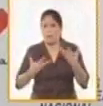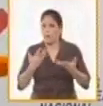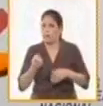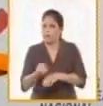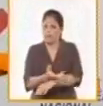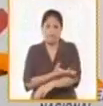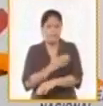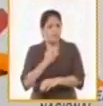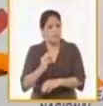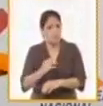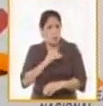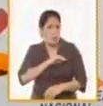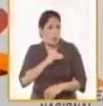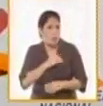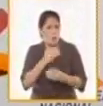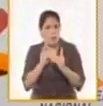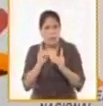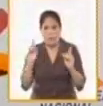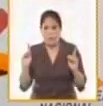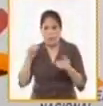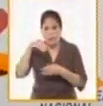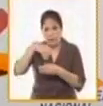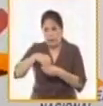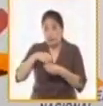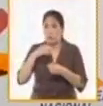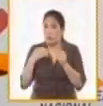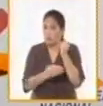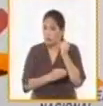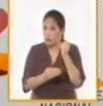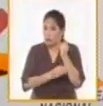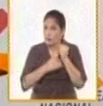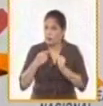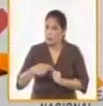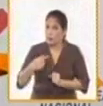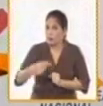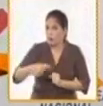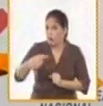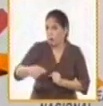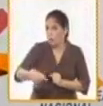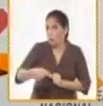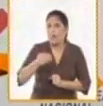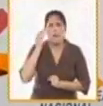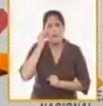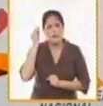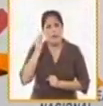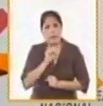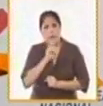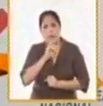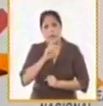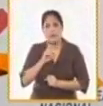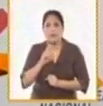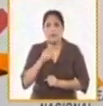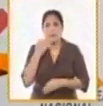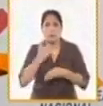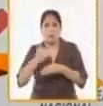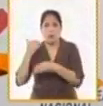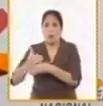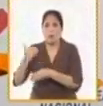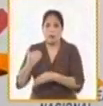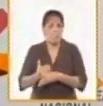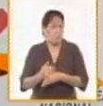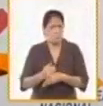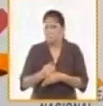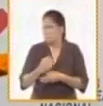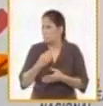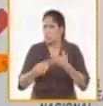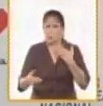ver cómo la democracia se fortalece día a día a pesar del círculo y del cerco y las dificultades que